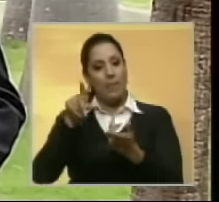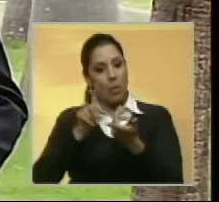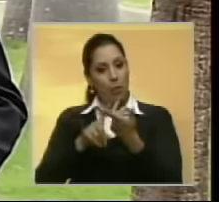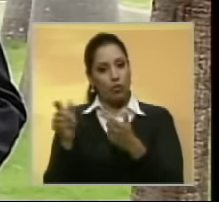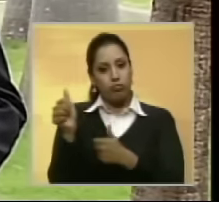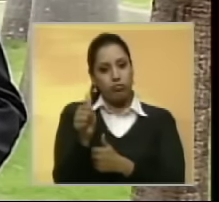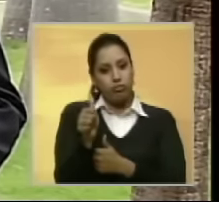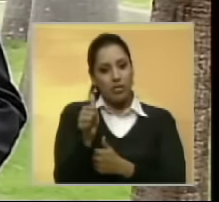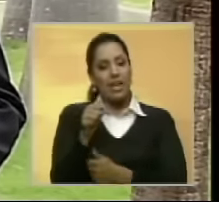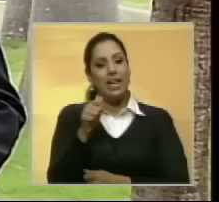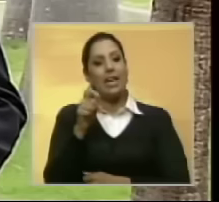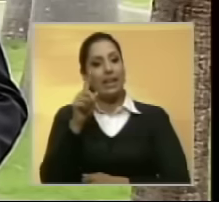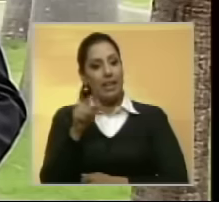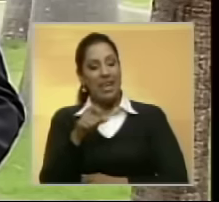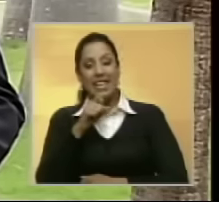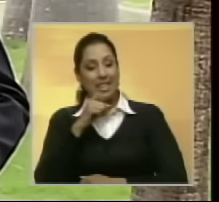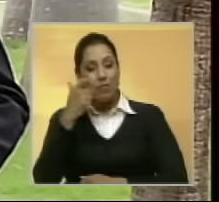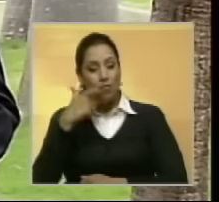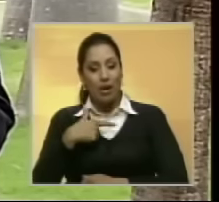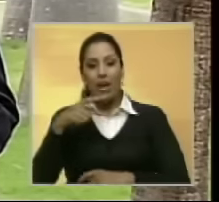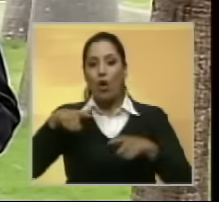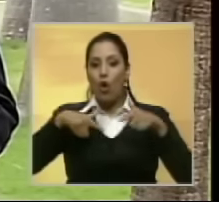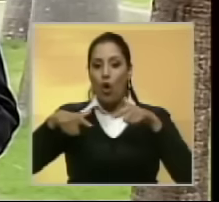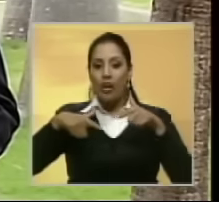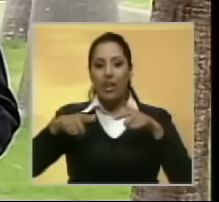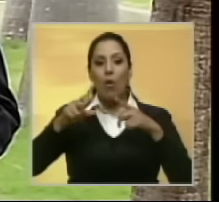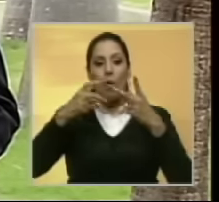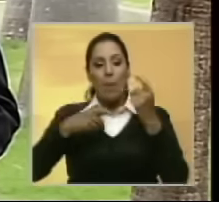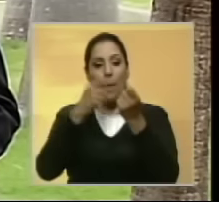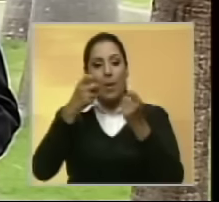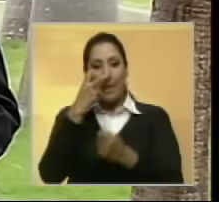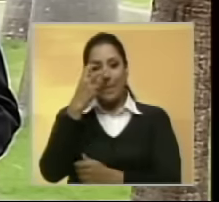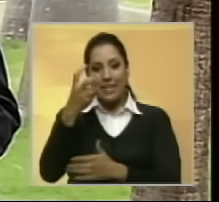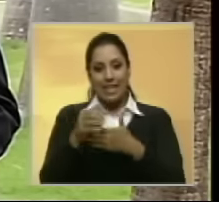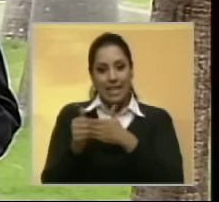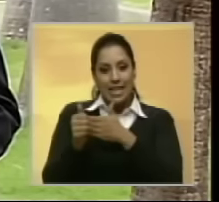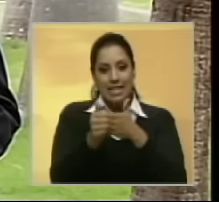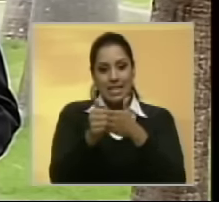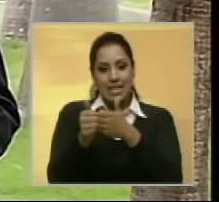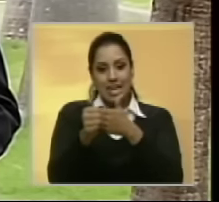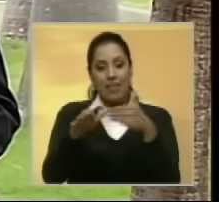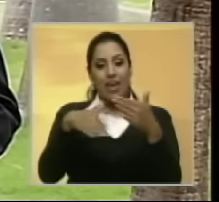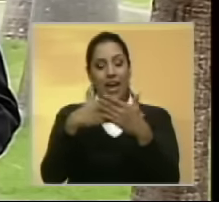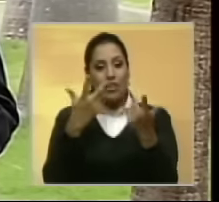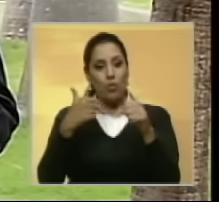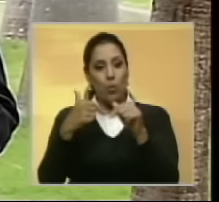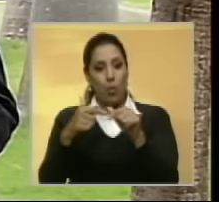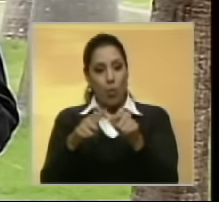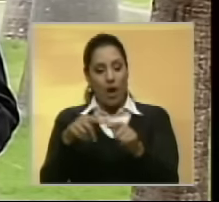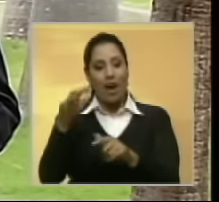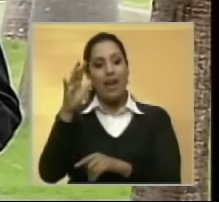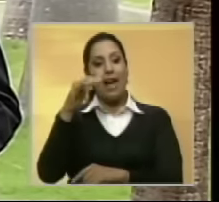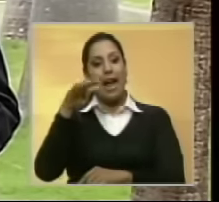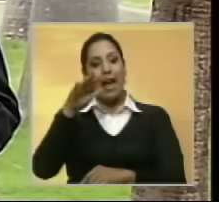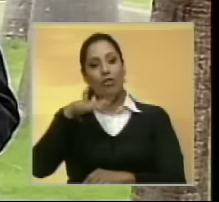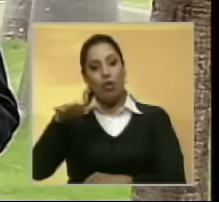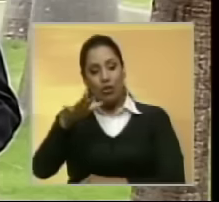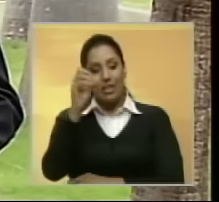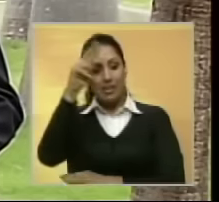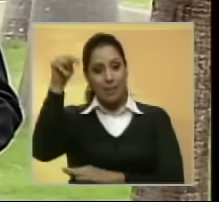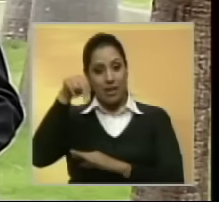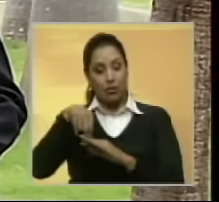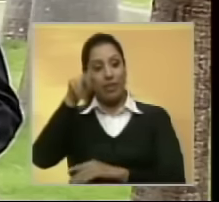esposa Diana D'Agostino, quien es coordinadora del programa de visitas guiadas a la sede del Palacio Federal